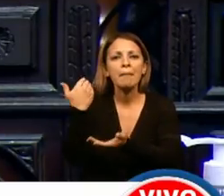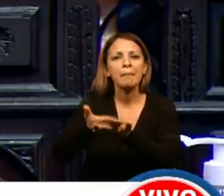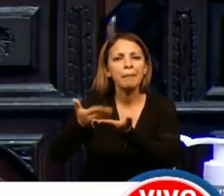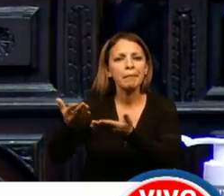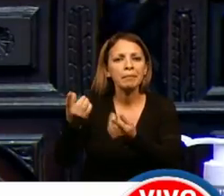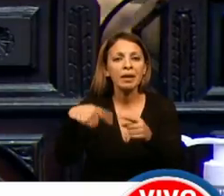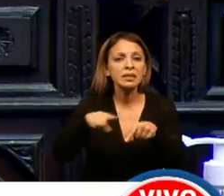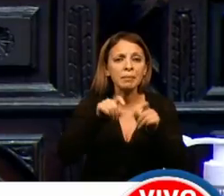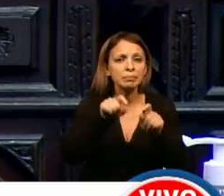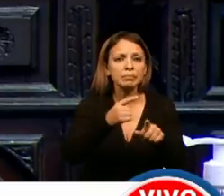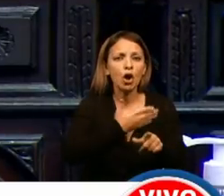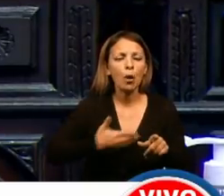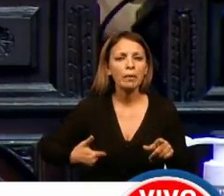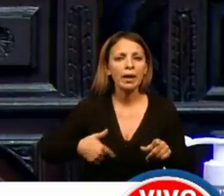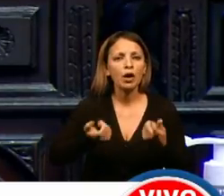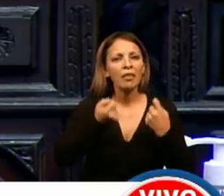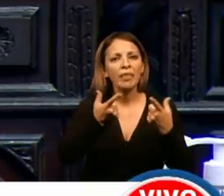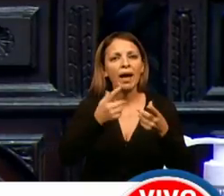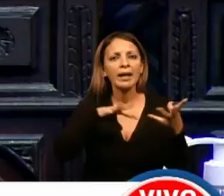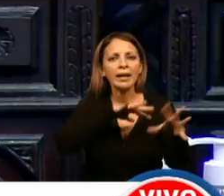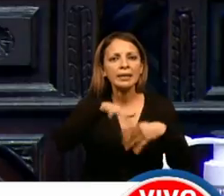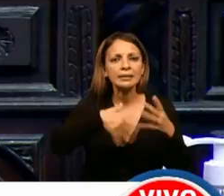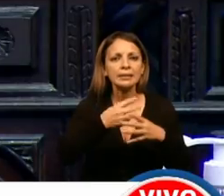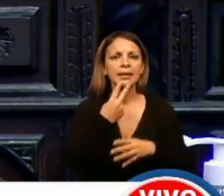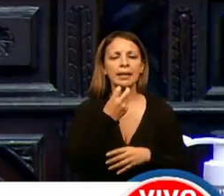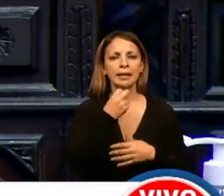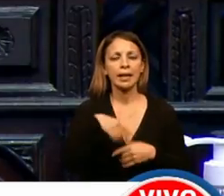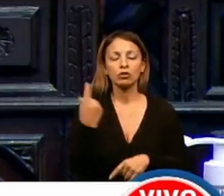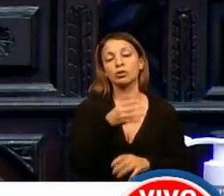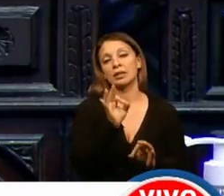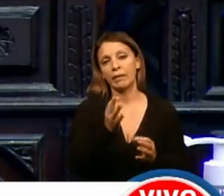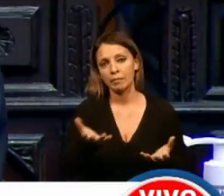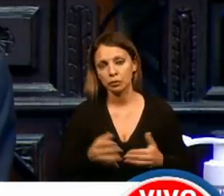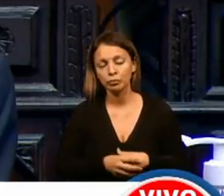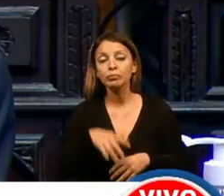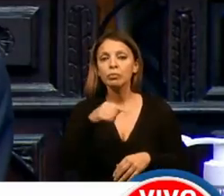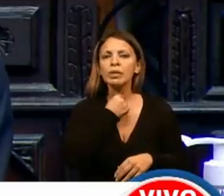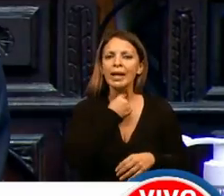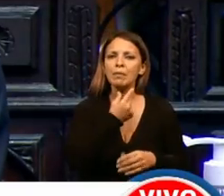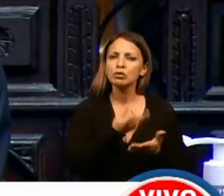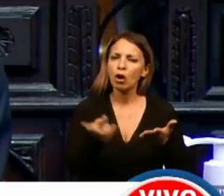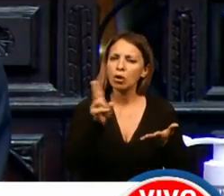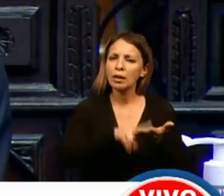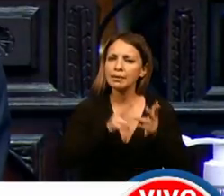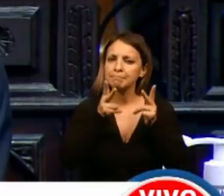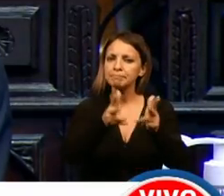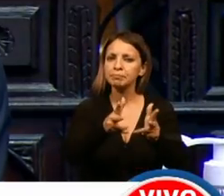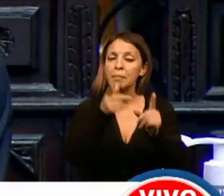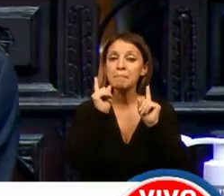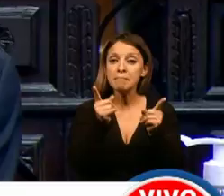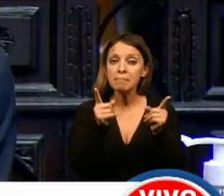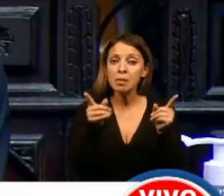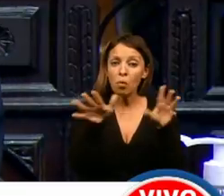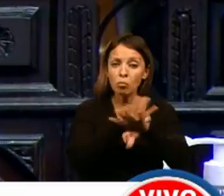que nos ha llevado a una crisis energética que todos conocemos hoy lo queremos reiterar este mismo error